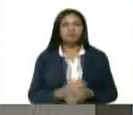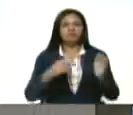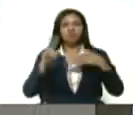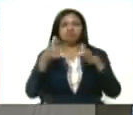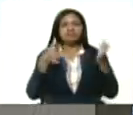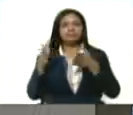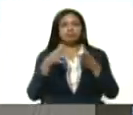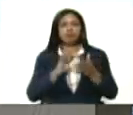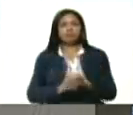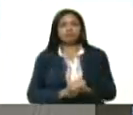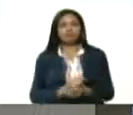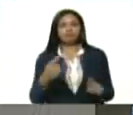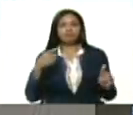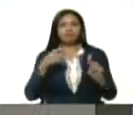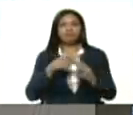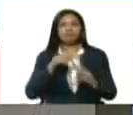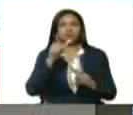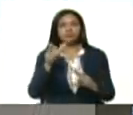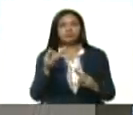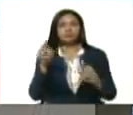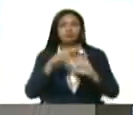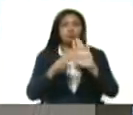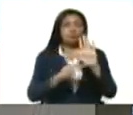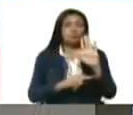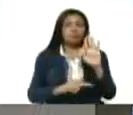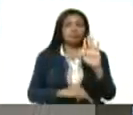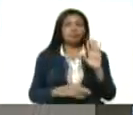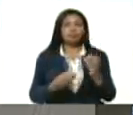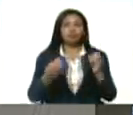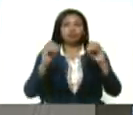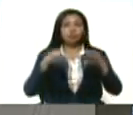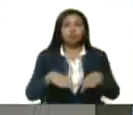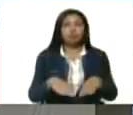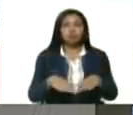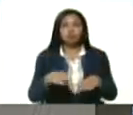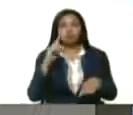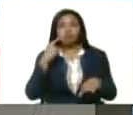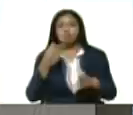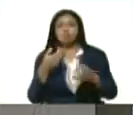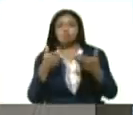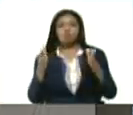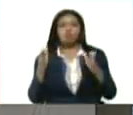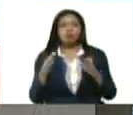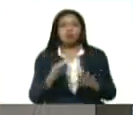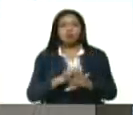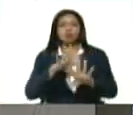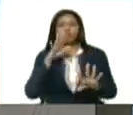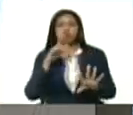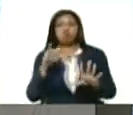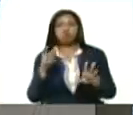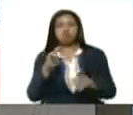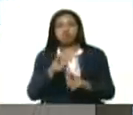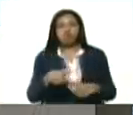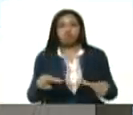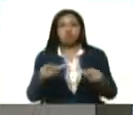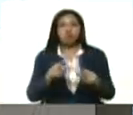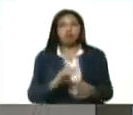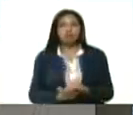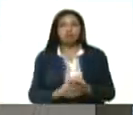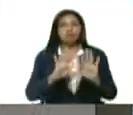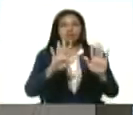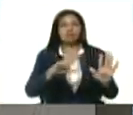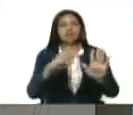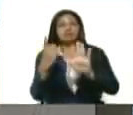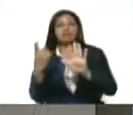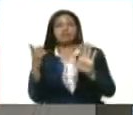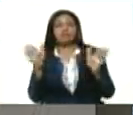marzo, cuando se señalaron las medidas correspondientes de suspensión de manifestaciones públicas y de espectáculos públicos. El 16